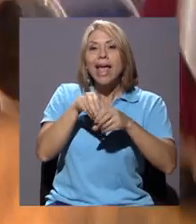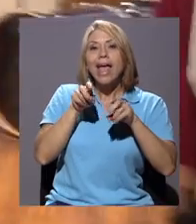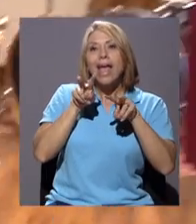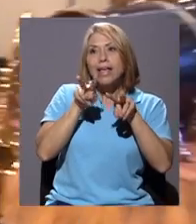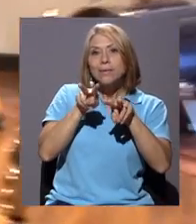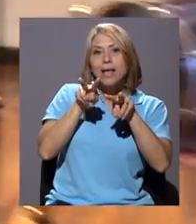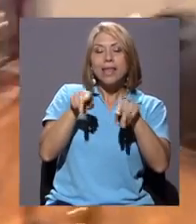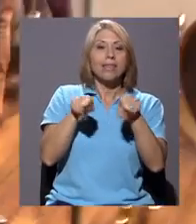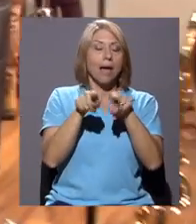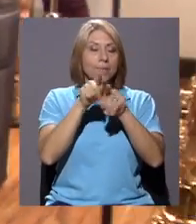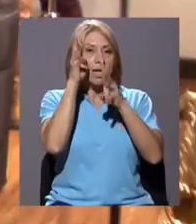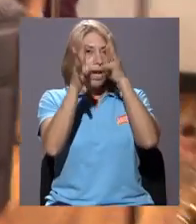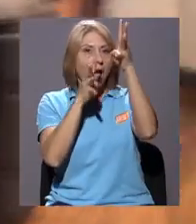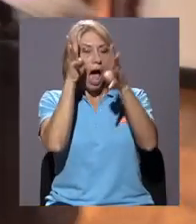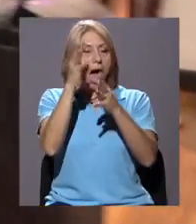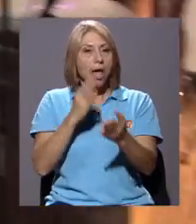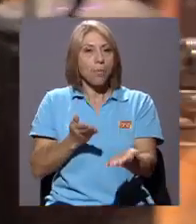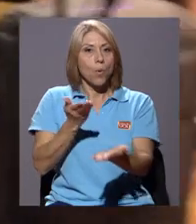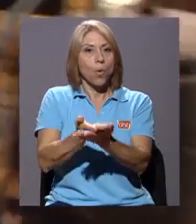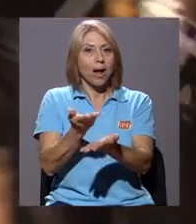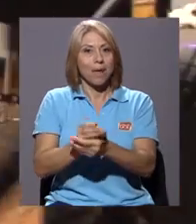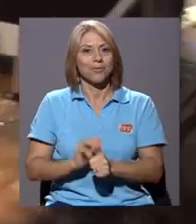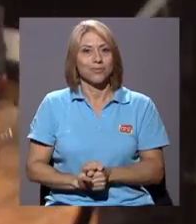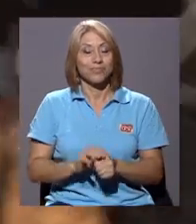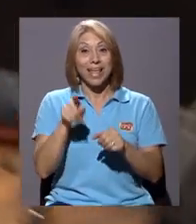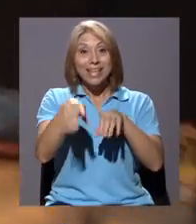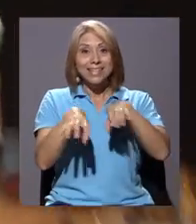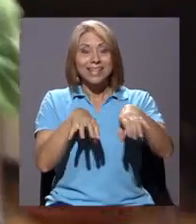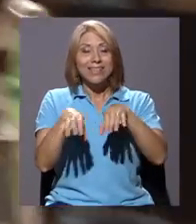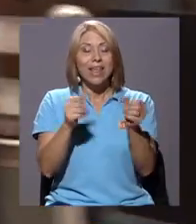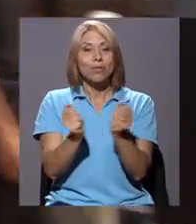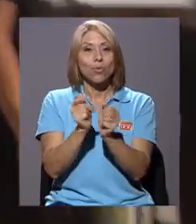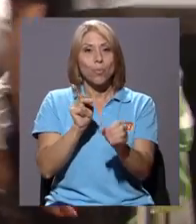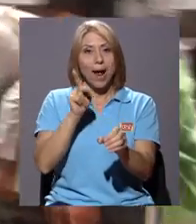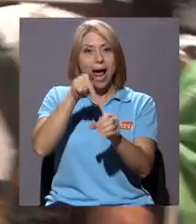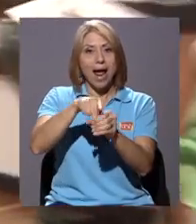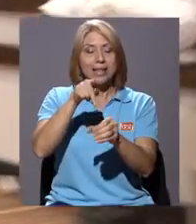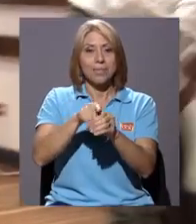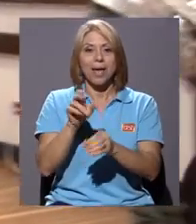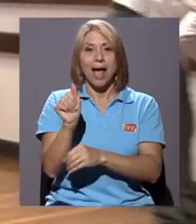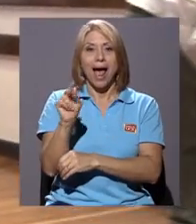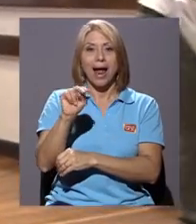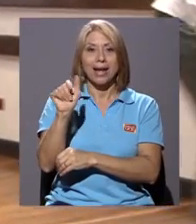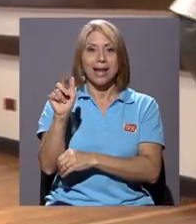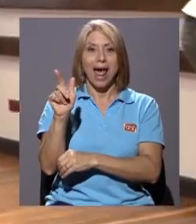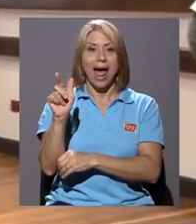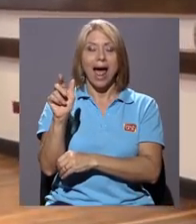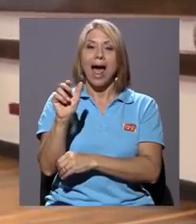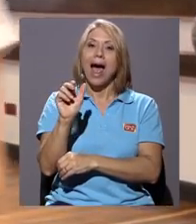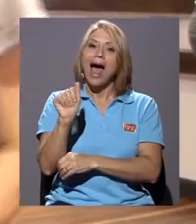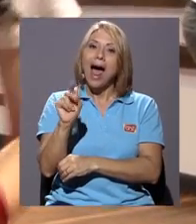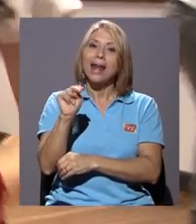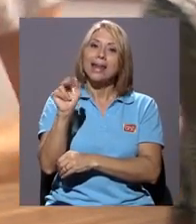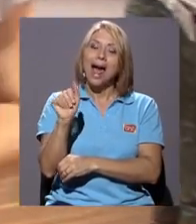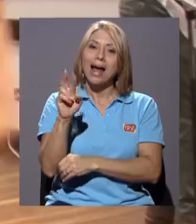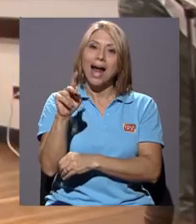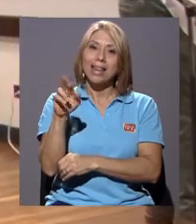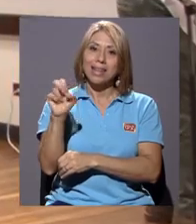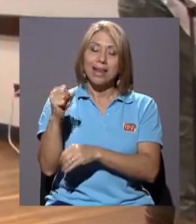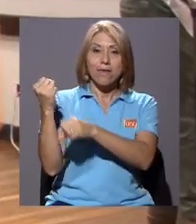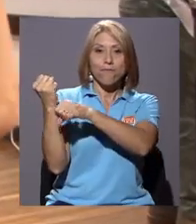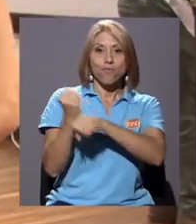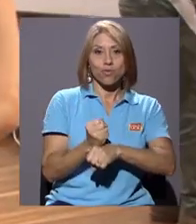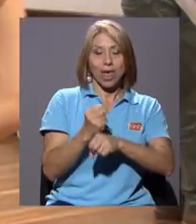creadoras y propongamos. El simposio contó con la participación de Ana Carter, una de las fundadoras de